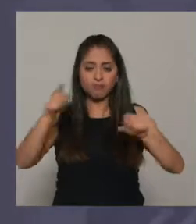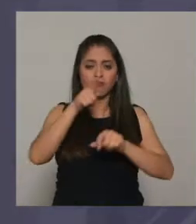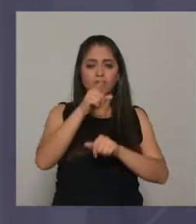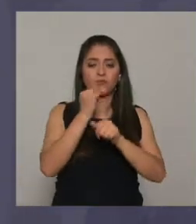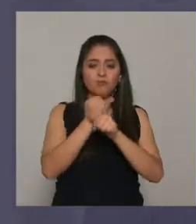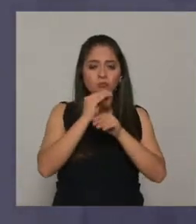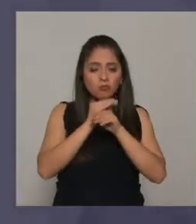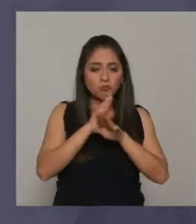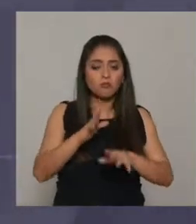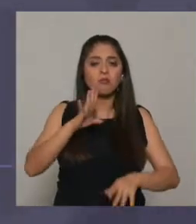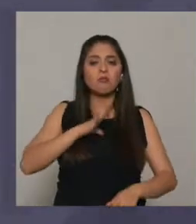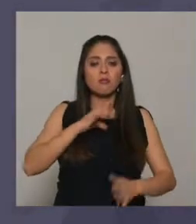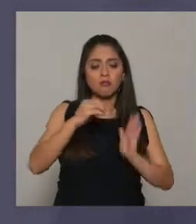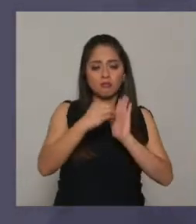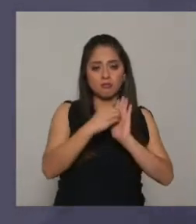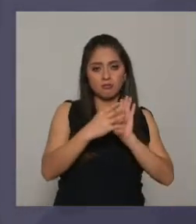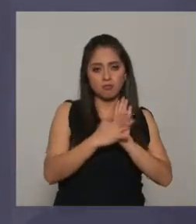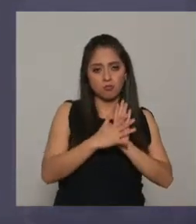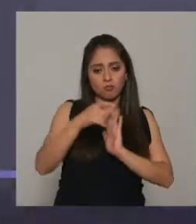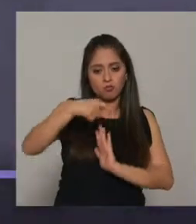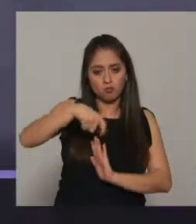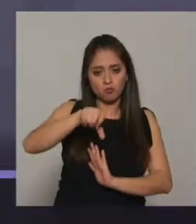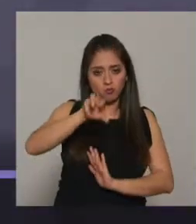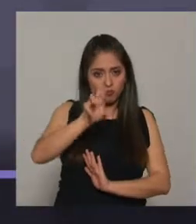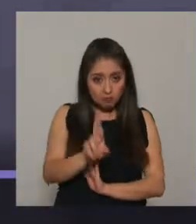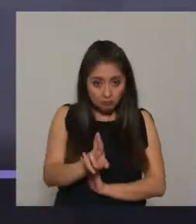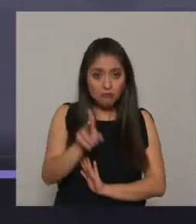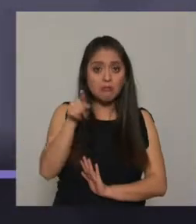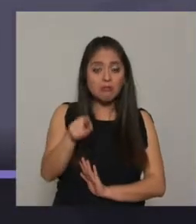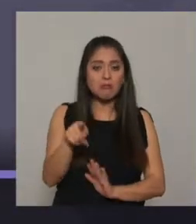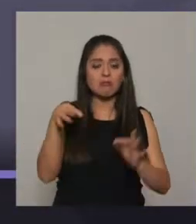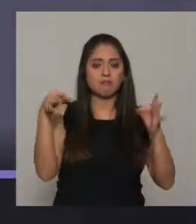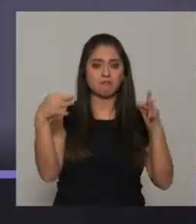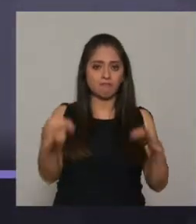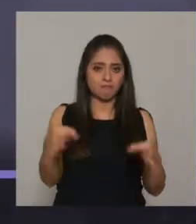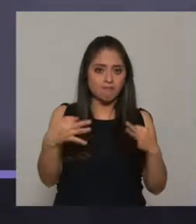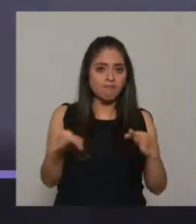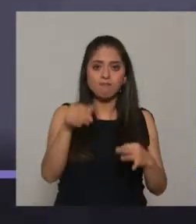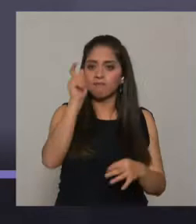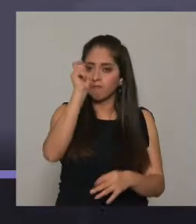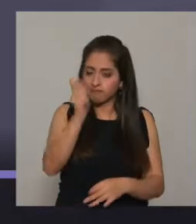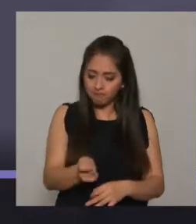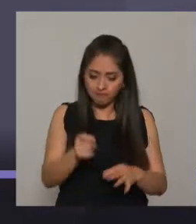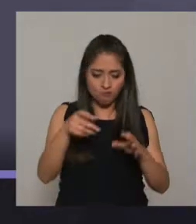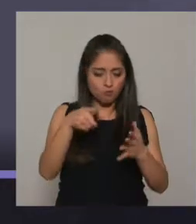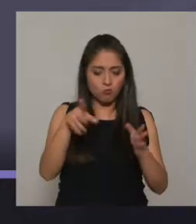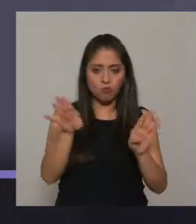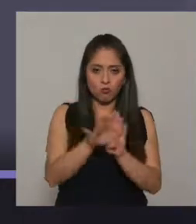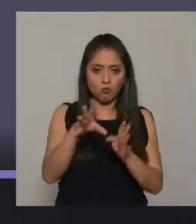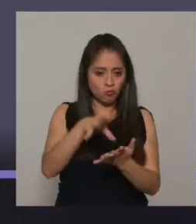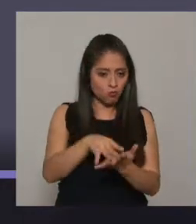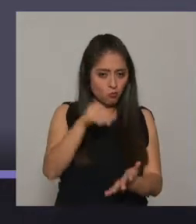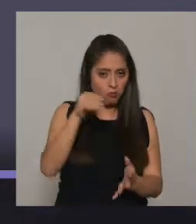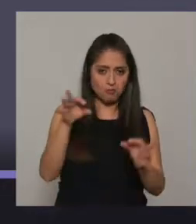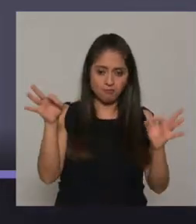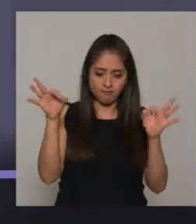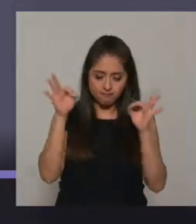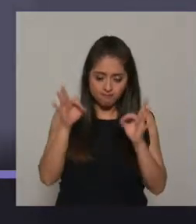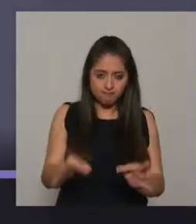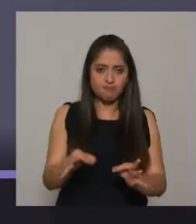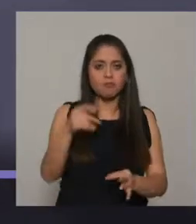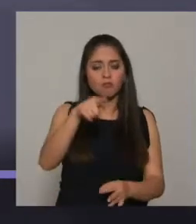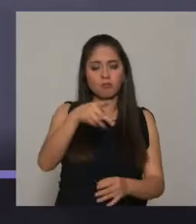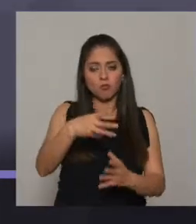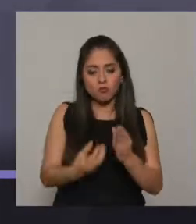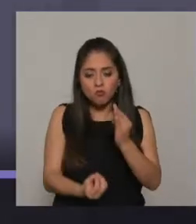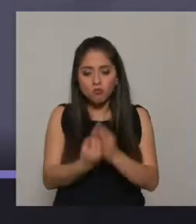y con un código QR en donde no va a haber pierde, que ese documento es copia certificada y copia fiel del original que se me